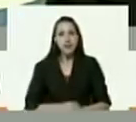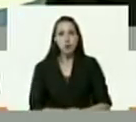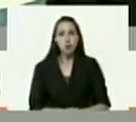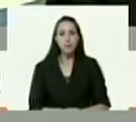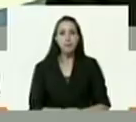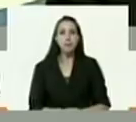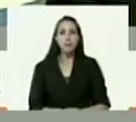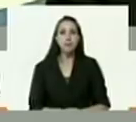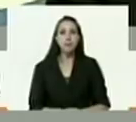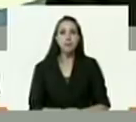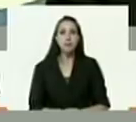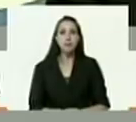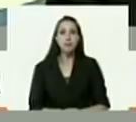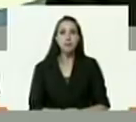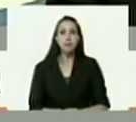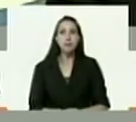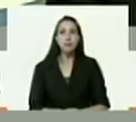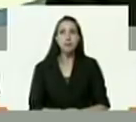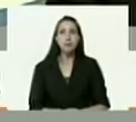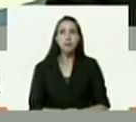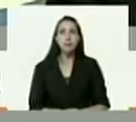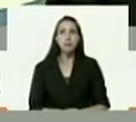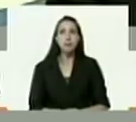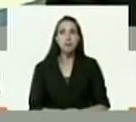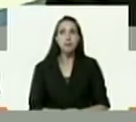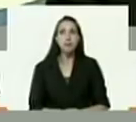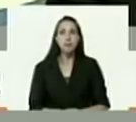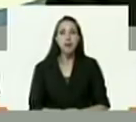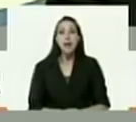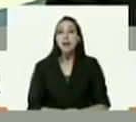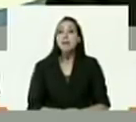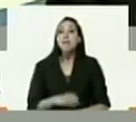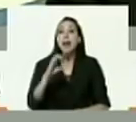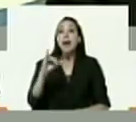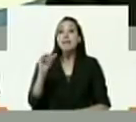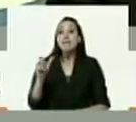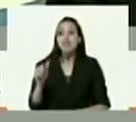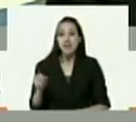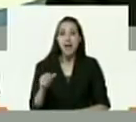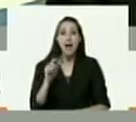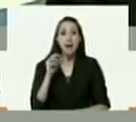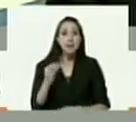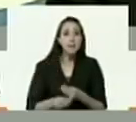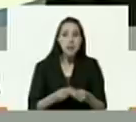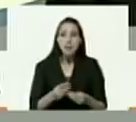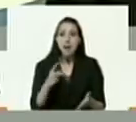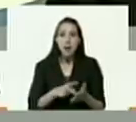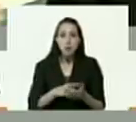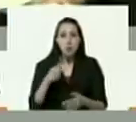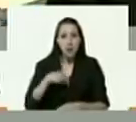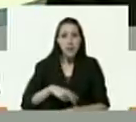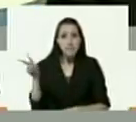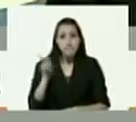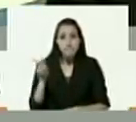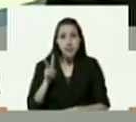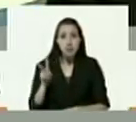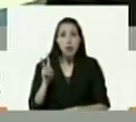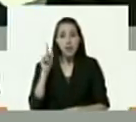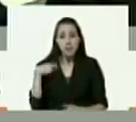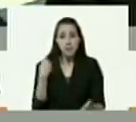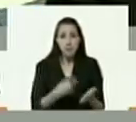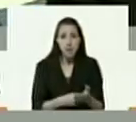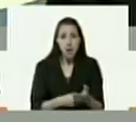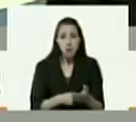eso es que tan mal, que ni siquiera la CIA, que actúa en Venezuela y financia el proceso en